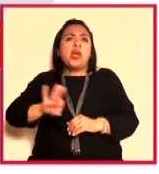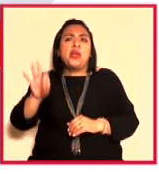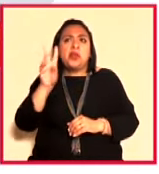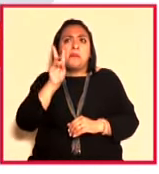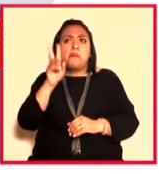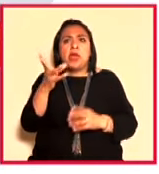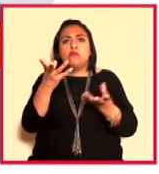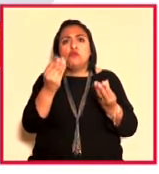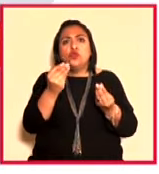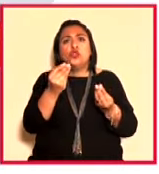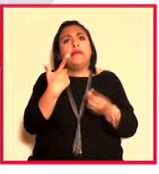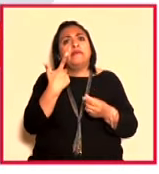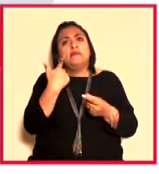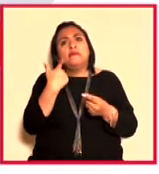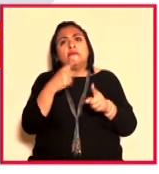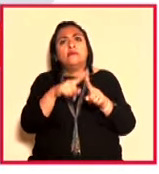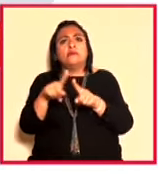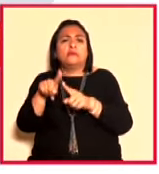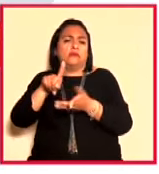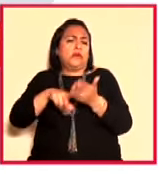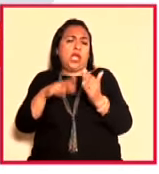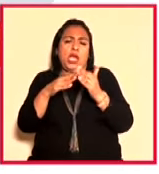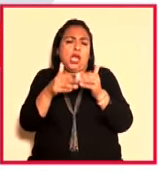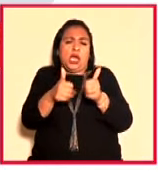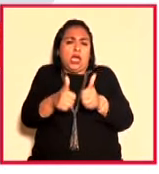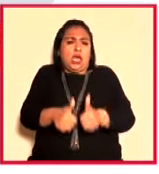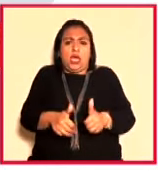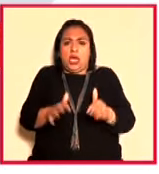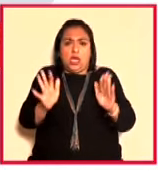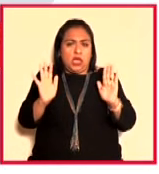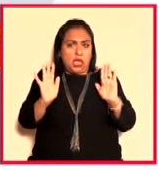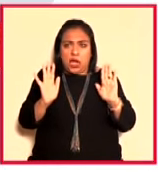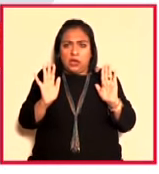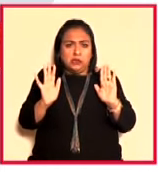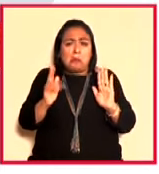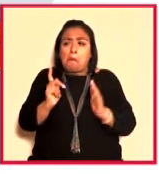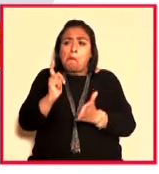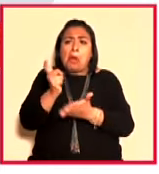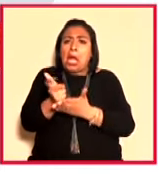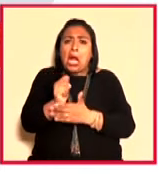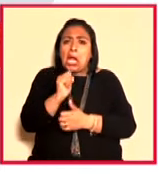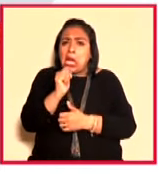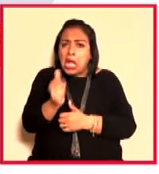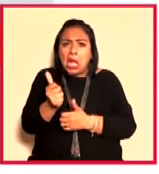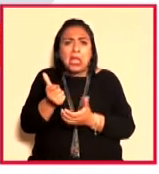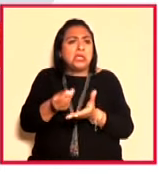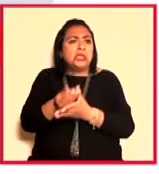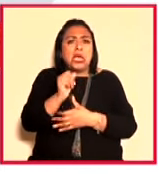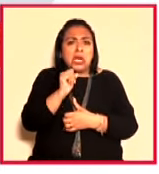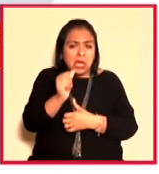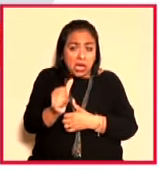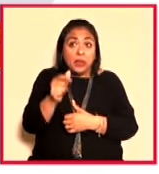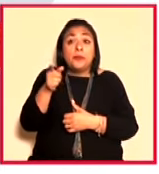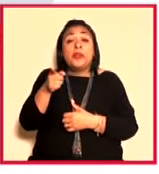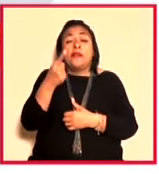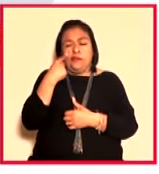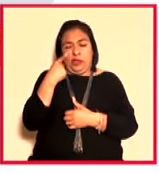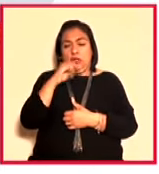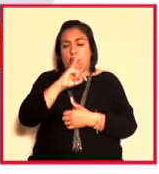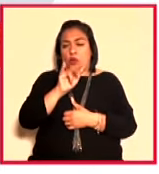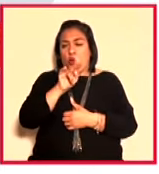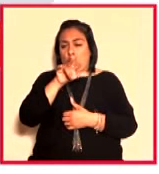muchas cosas desde casita y sin pagar gratuitamente. Julio, fíjate, una cosa